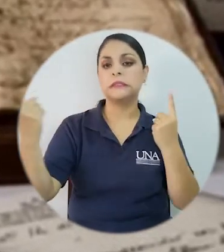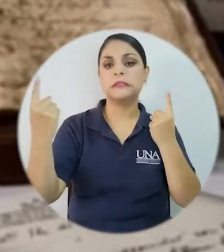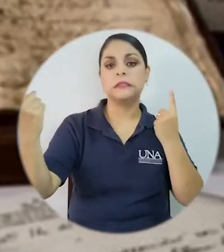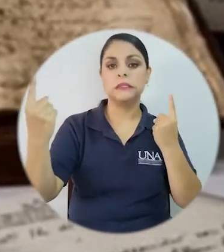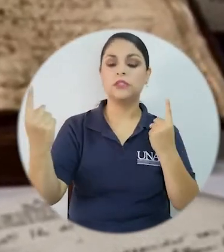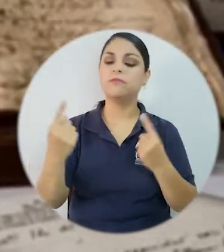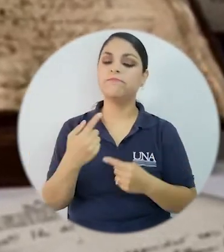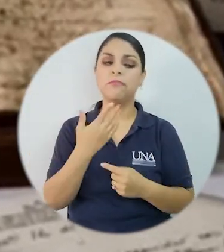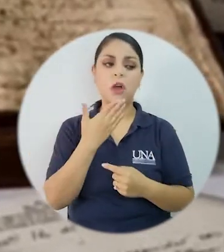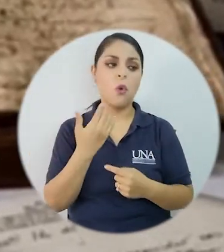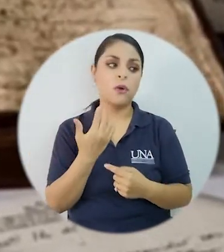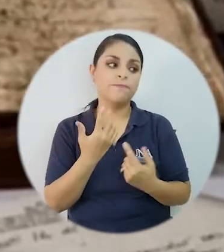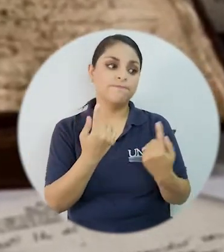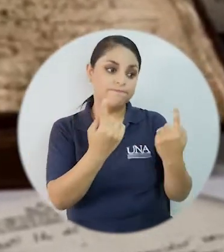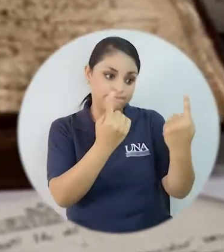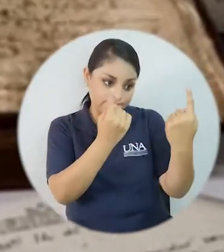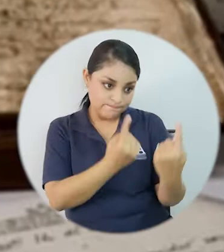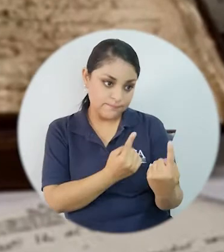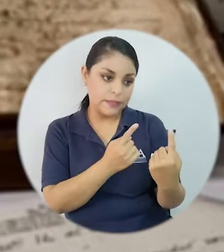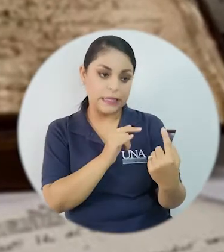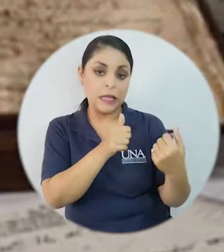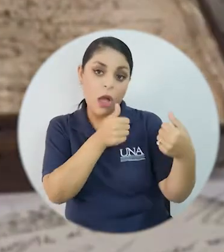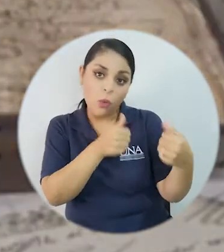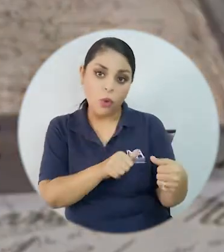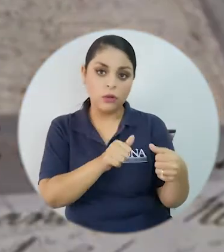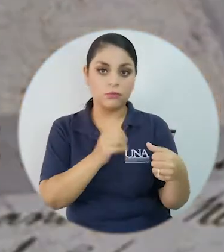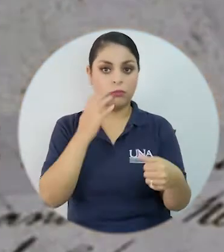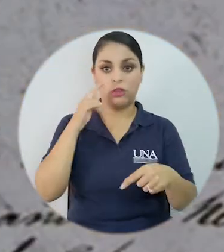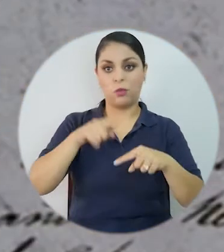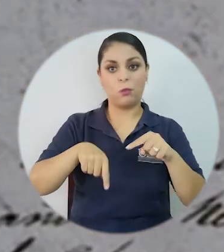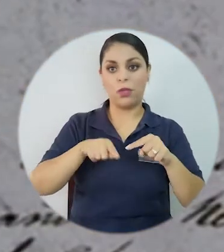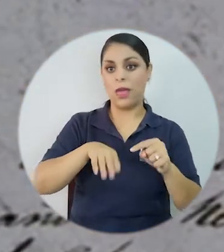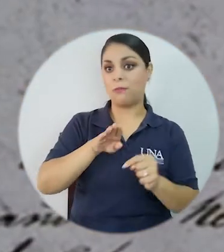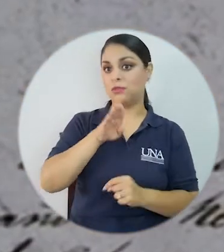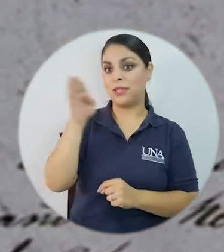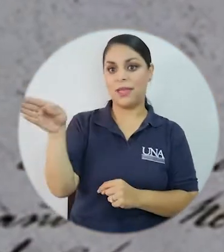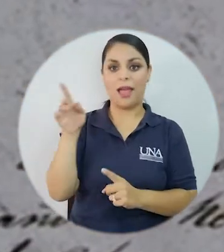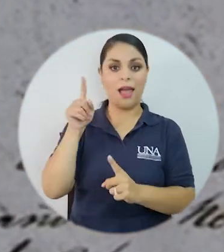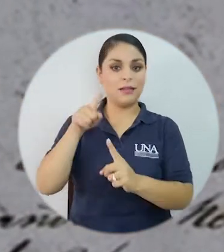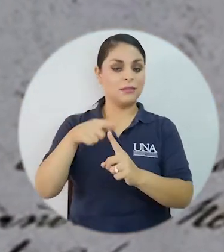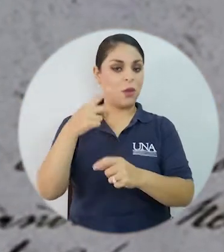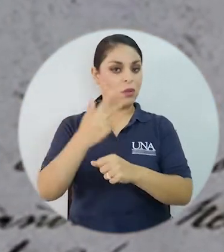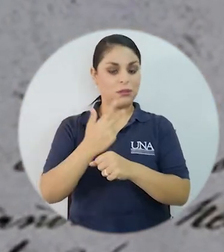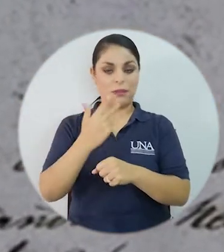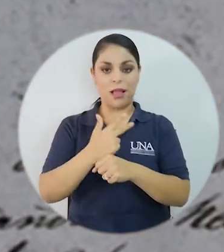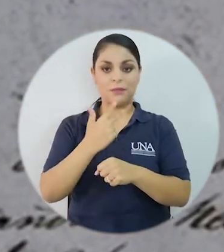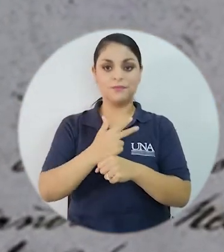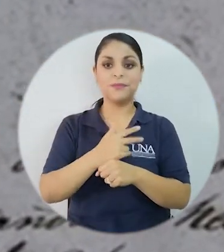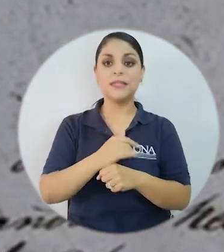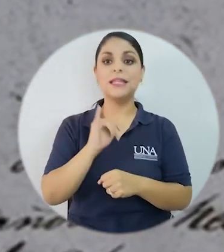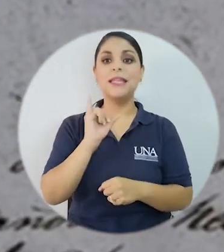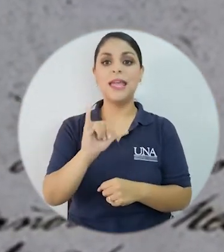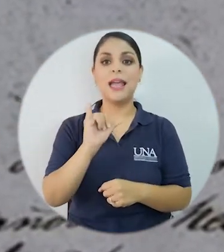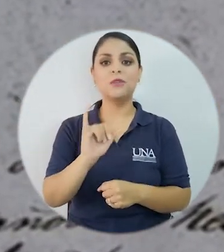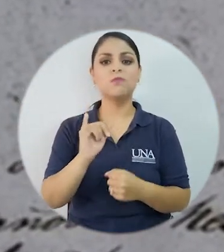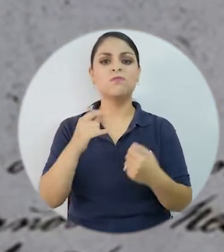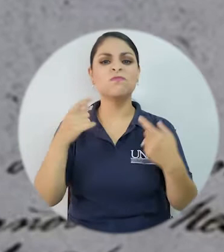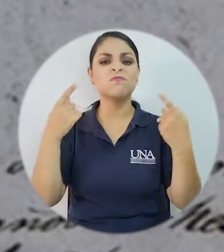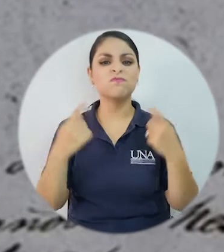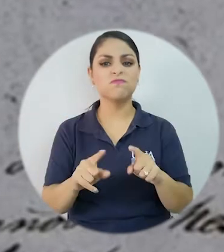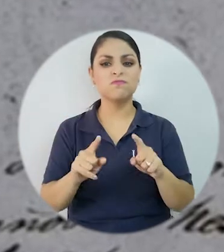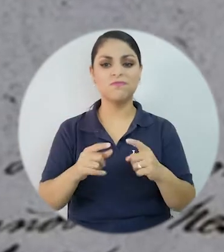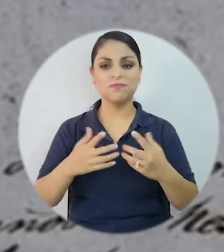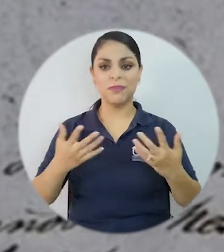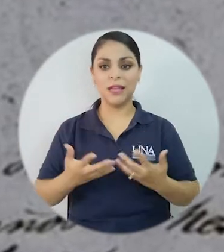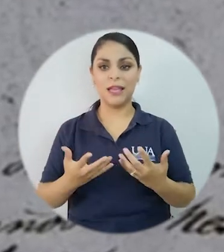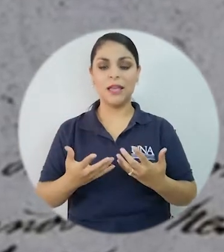acá, nos poníamos de acuerdo acá, porque no podíamos ir hasta Guatemala a segunda y tercera instancia. Eso fue provocando